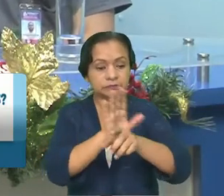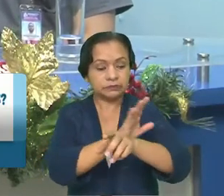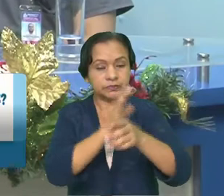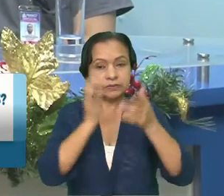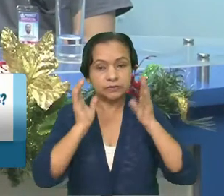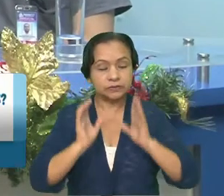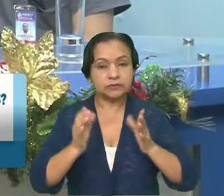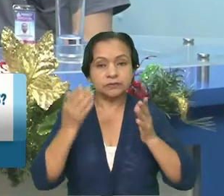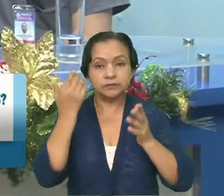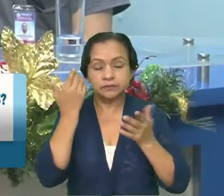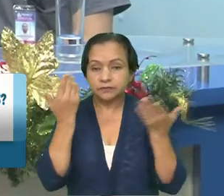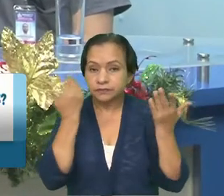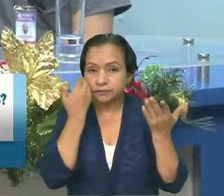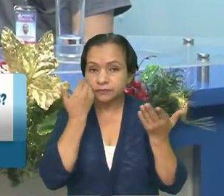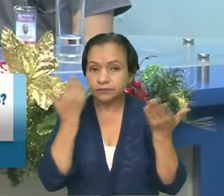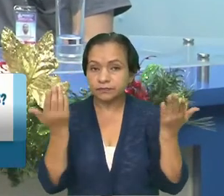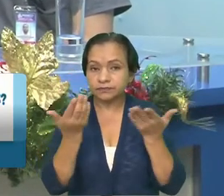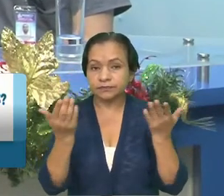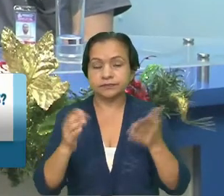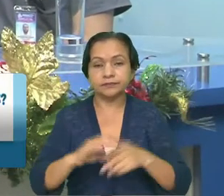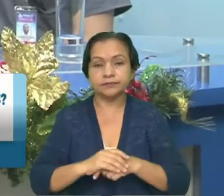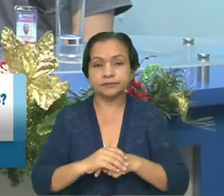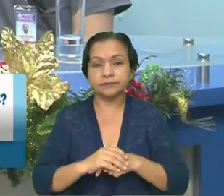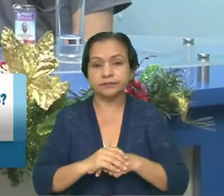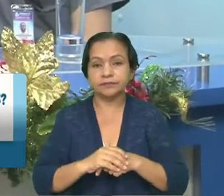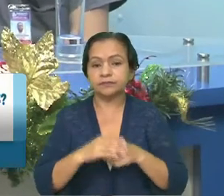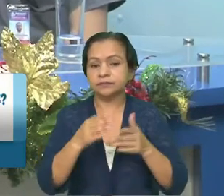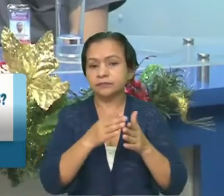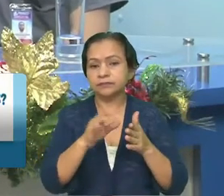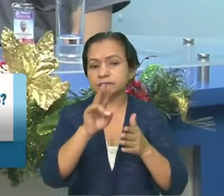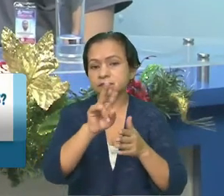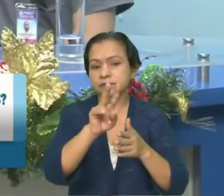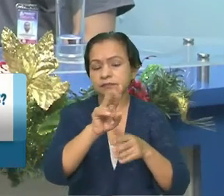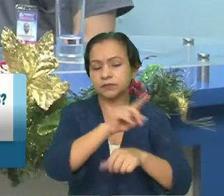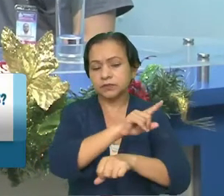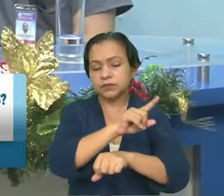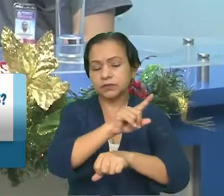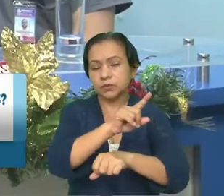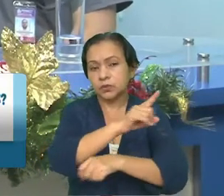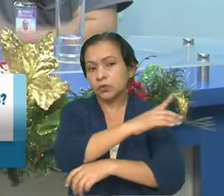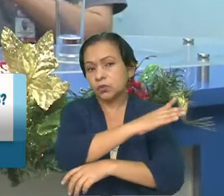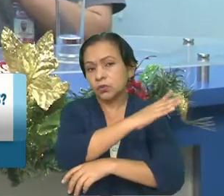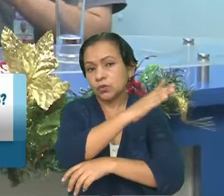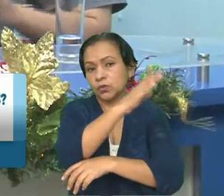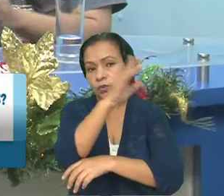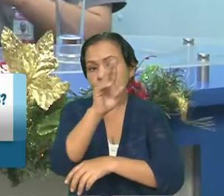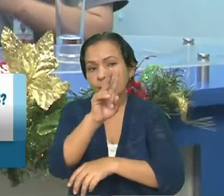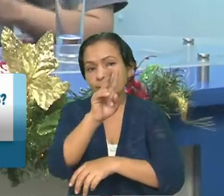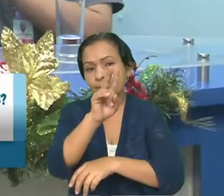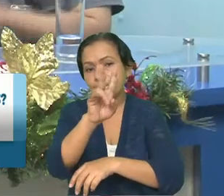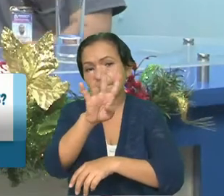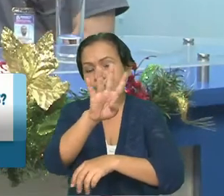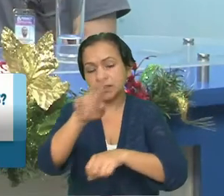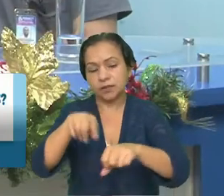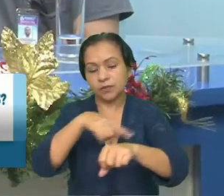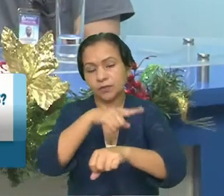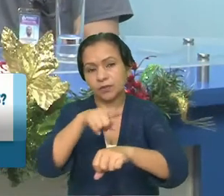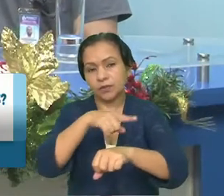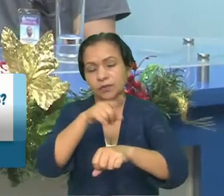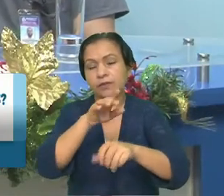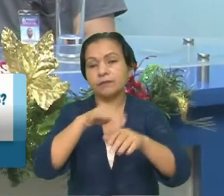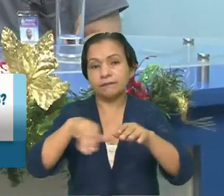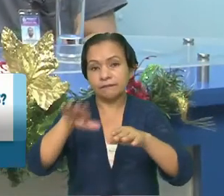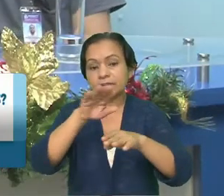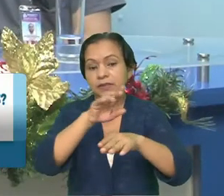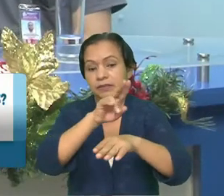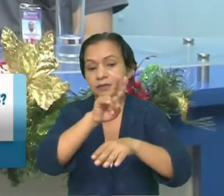un brote se define como un episodio que dura más de 24 horas, es decir, un síntoma neurológico que dura más de